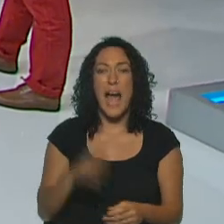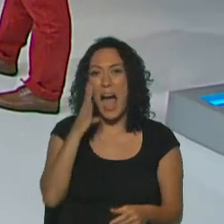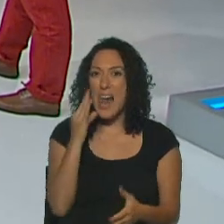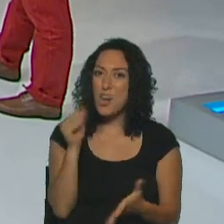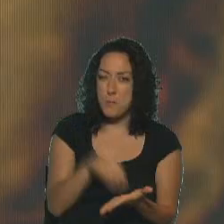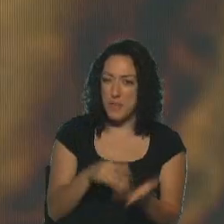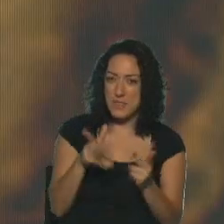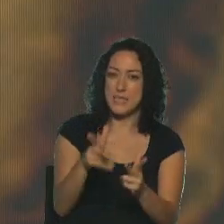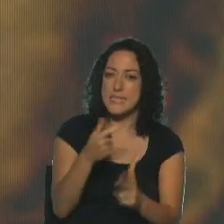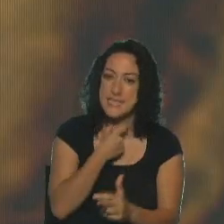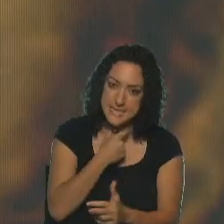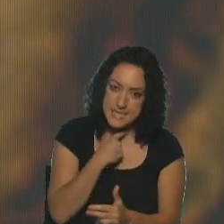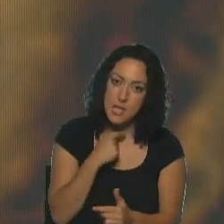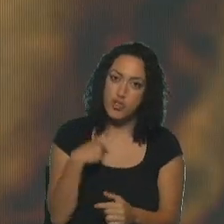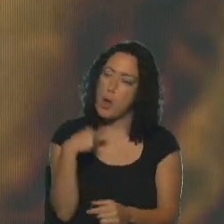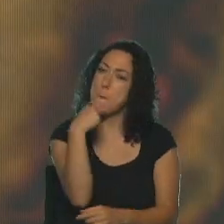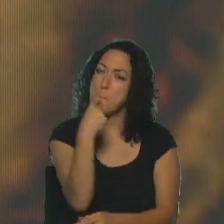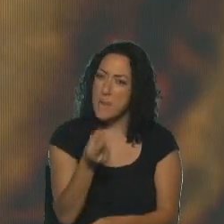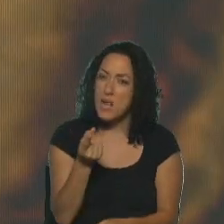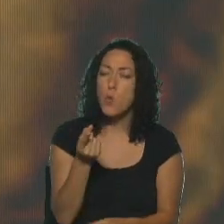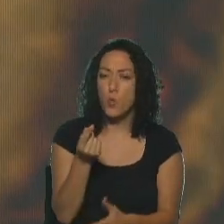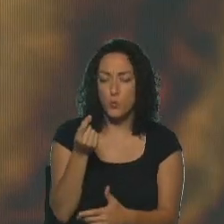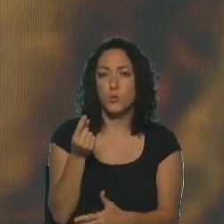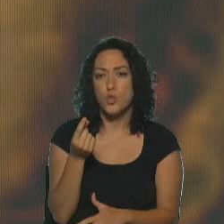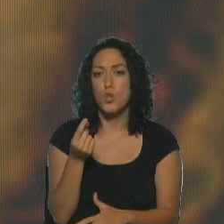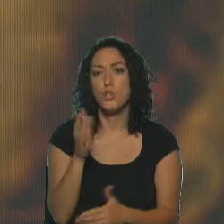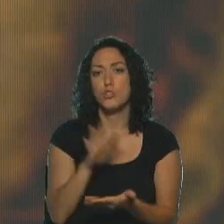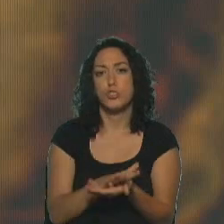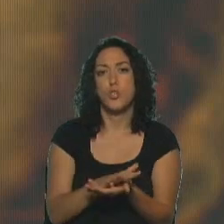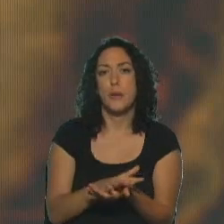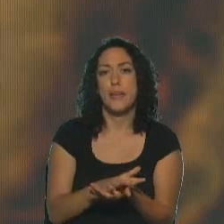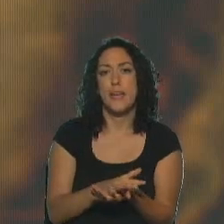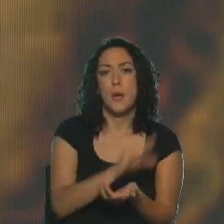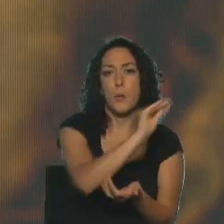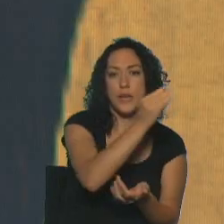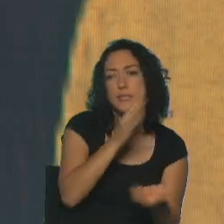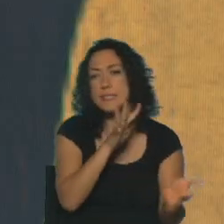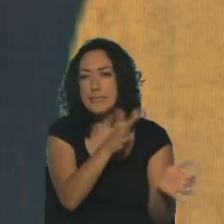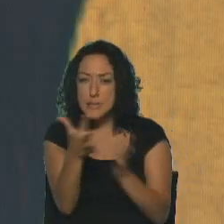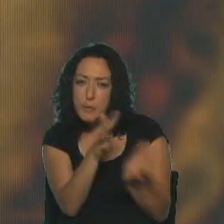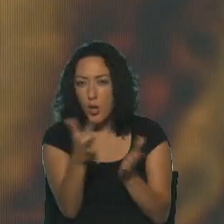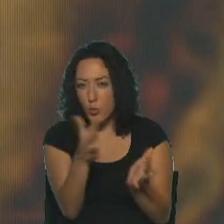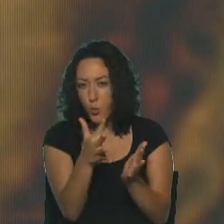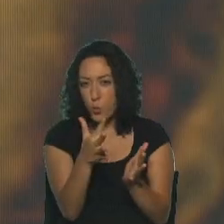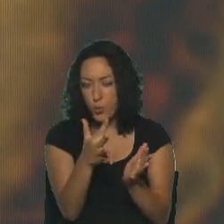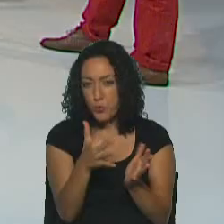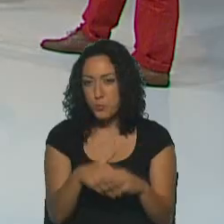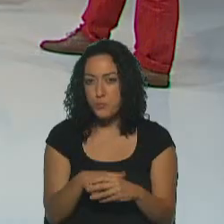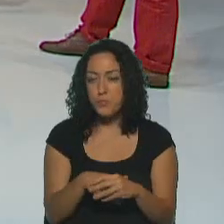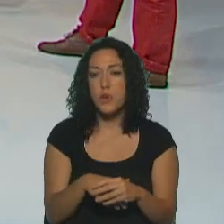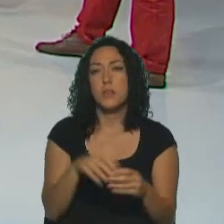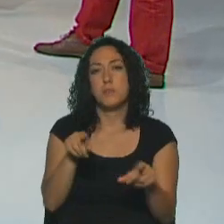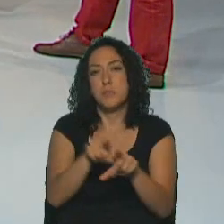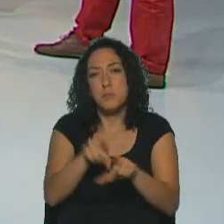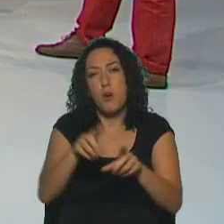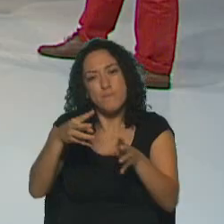más a esto que yo pregunto, Néstor, te pregunto con respecto a las similitudes con Brasil y nos conduce a hablar de lawfare, si se